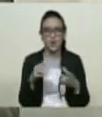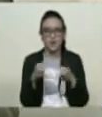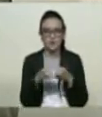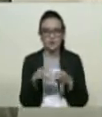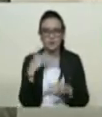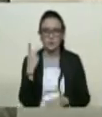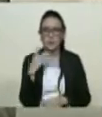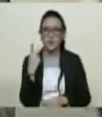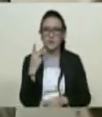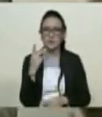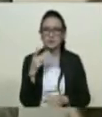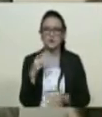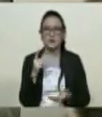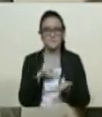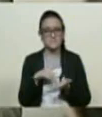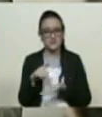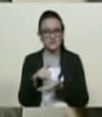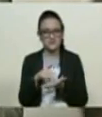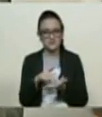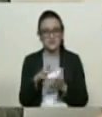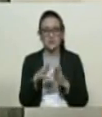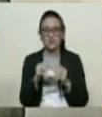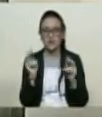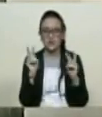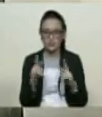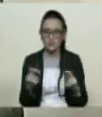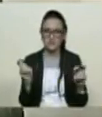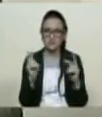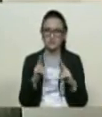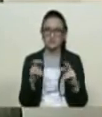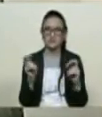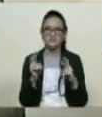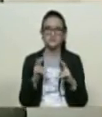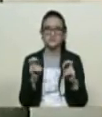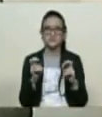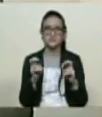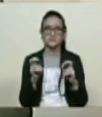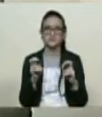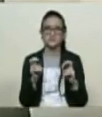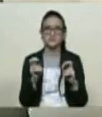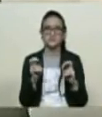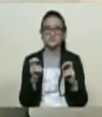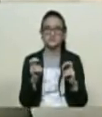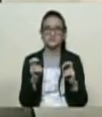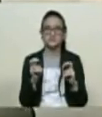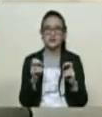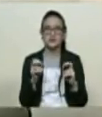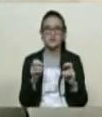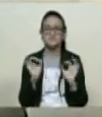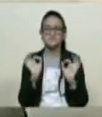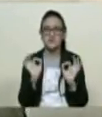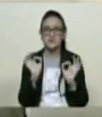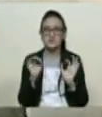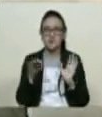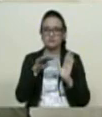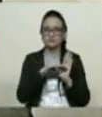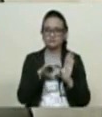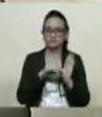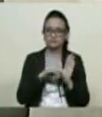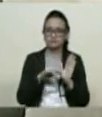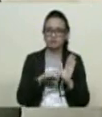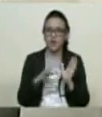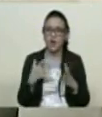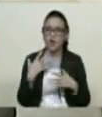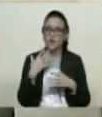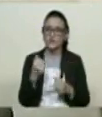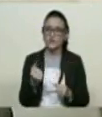política que participa en todas estas auditorías está en la construcción de esa cadena de confianza